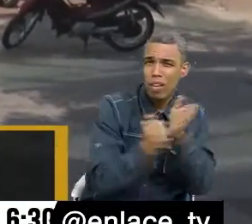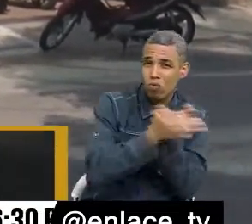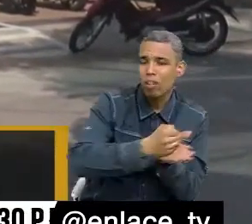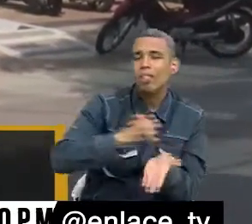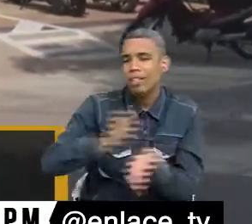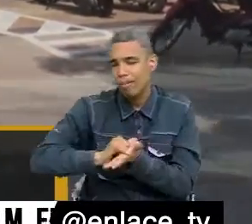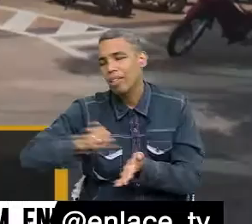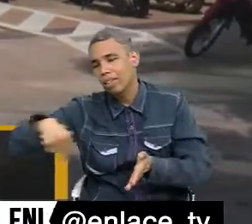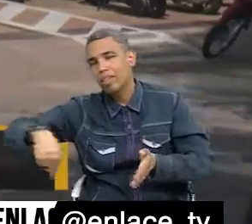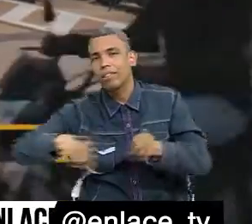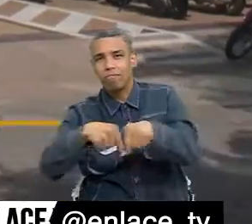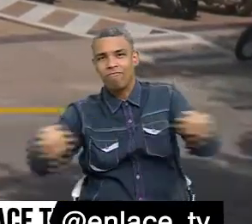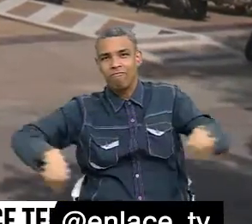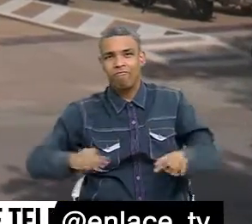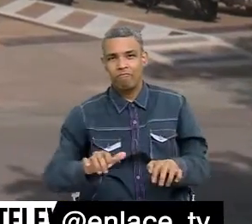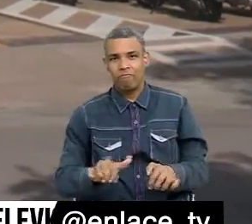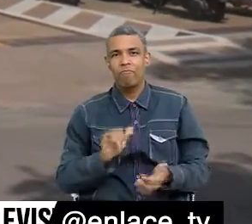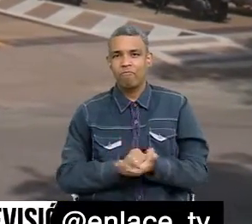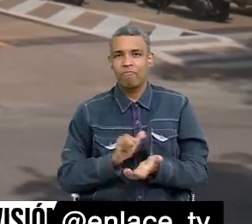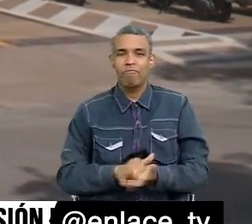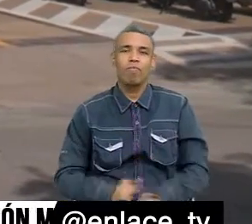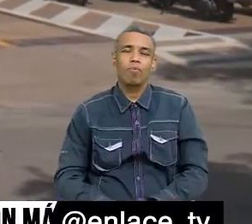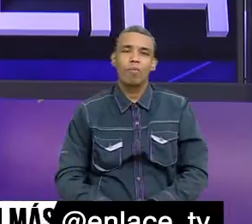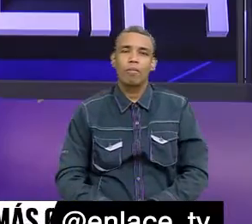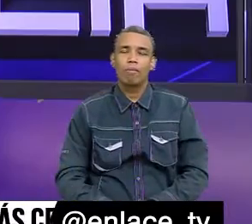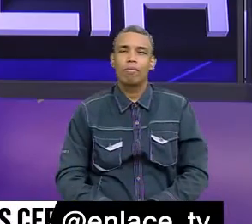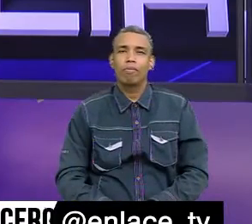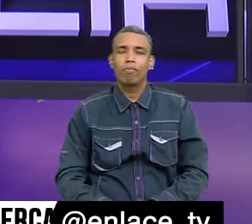edificio que entregará este año el municipio a sus propietarios.